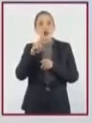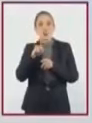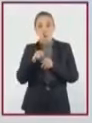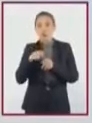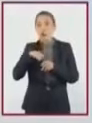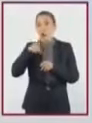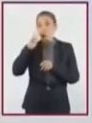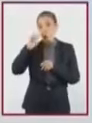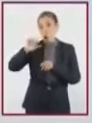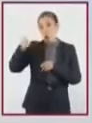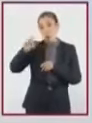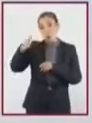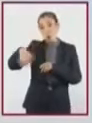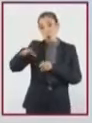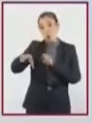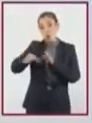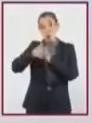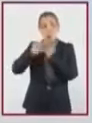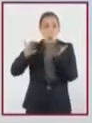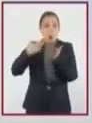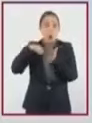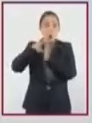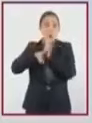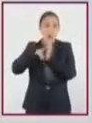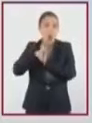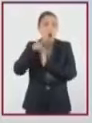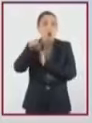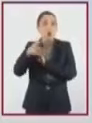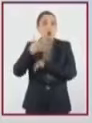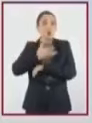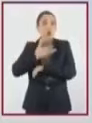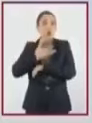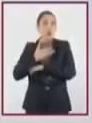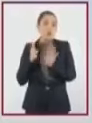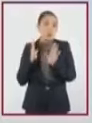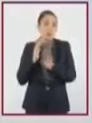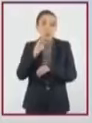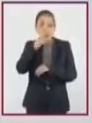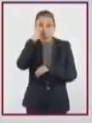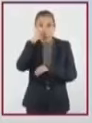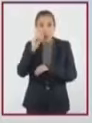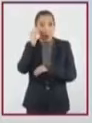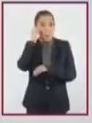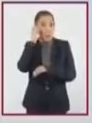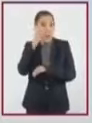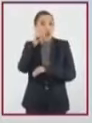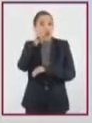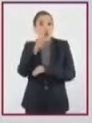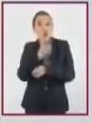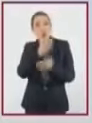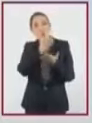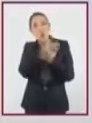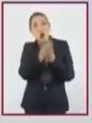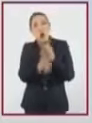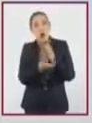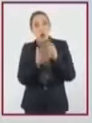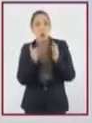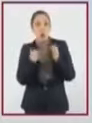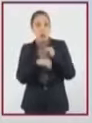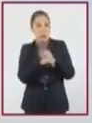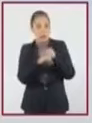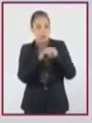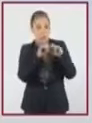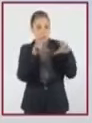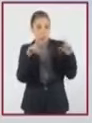otras fuentes bibliográficas digitales y audiovisuales que tengan a la mano. No olviden acercarse a páginas